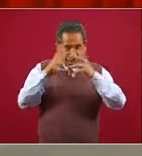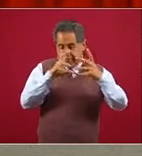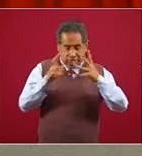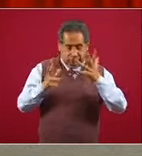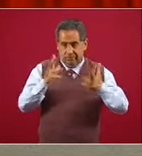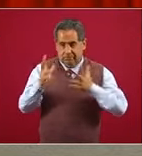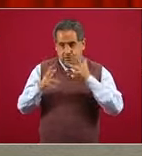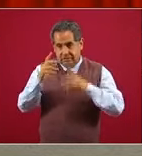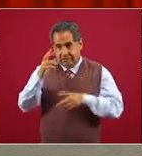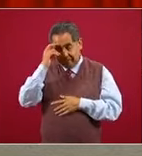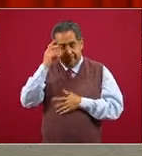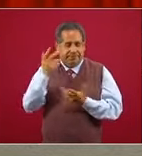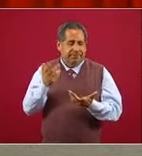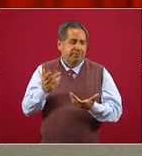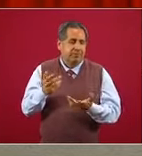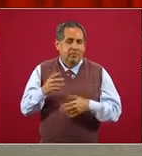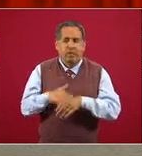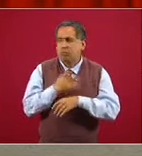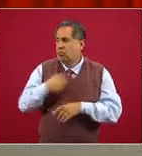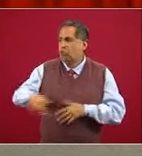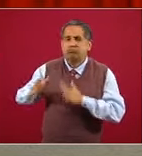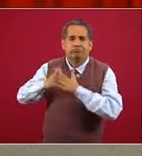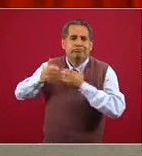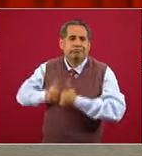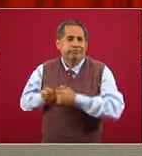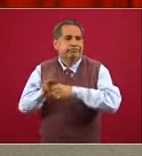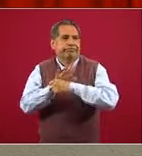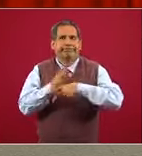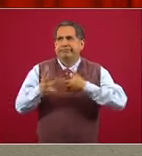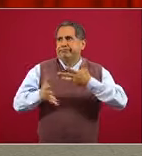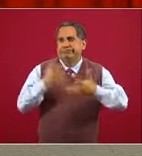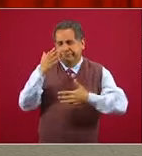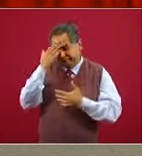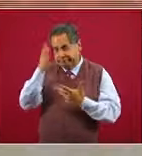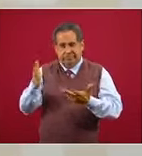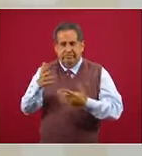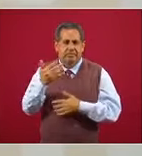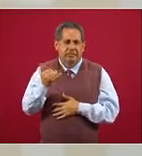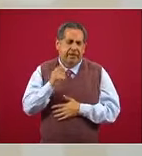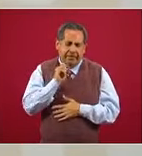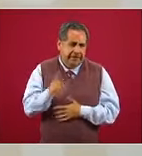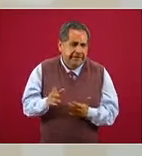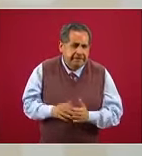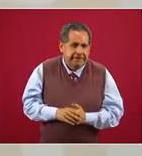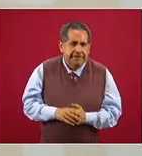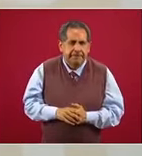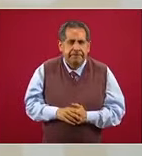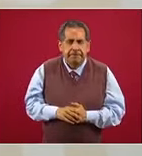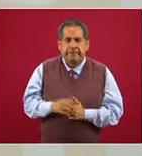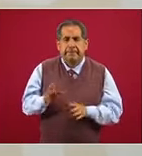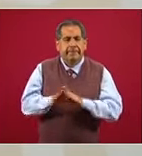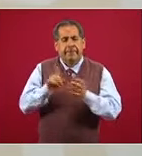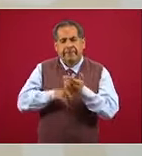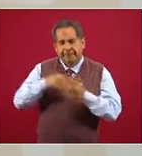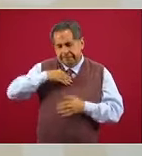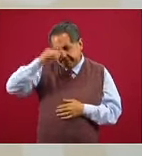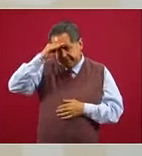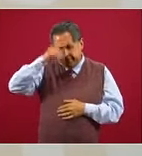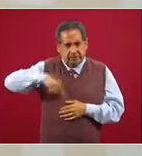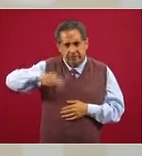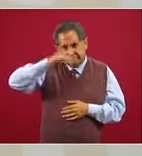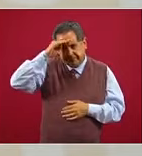se ha visto afectada definitivamente por esta epidemia, y tomando en cuenta